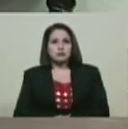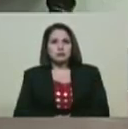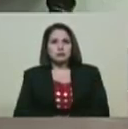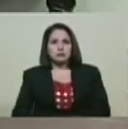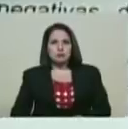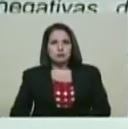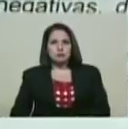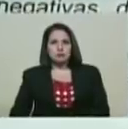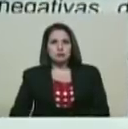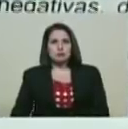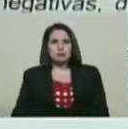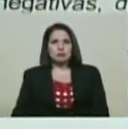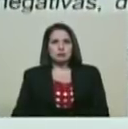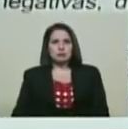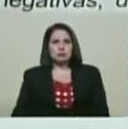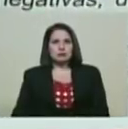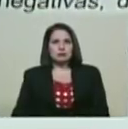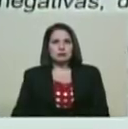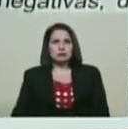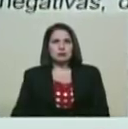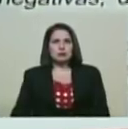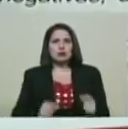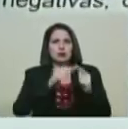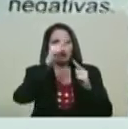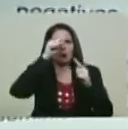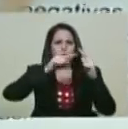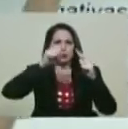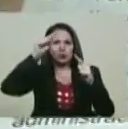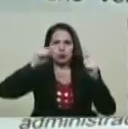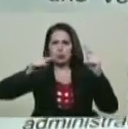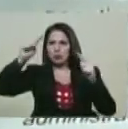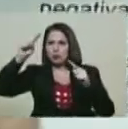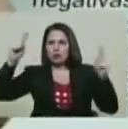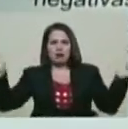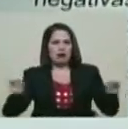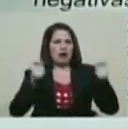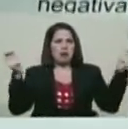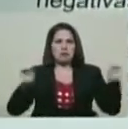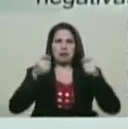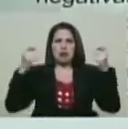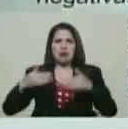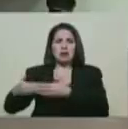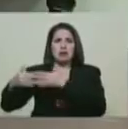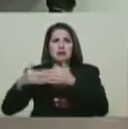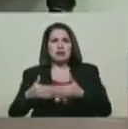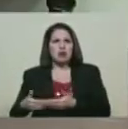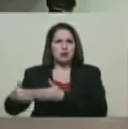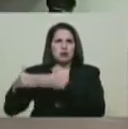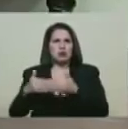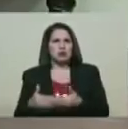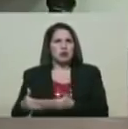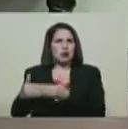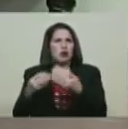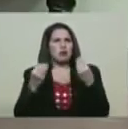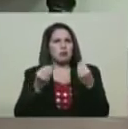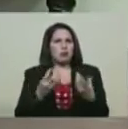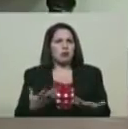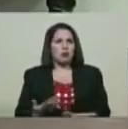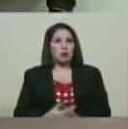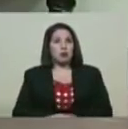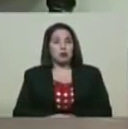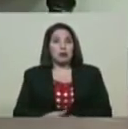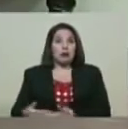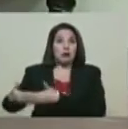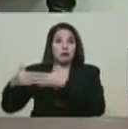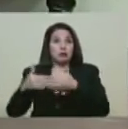lo que es la regularidad de la campaña en los medios de comunicación de Estados Unidos. Y desde los